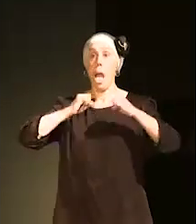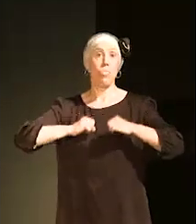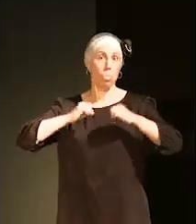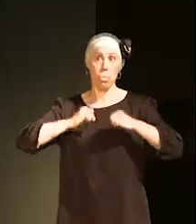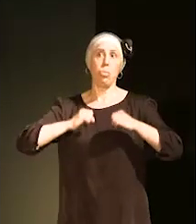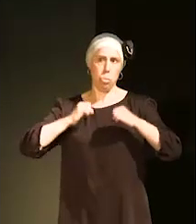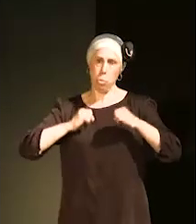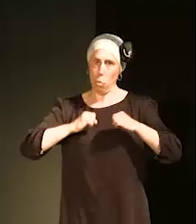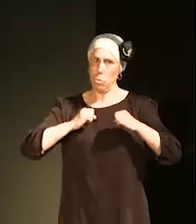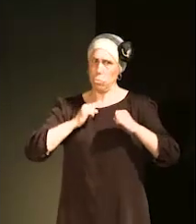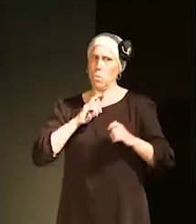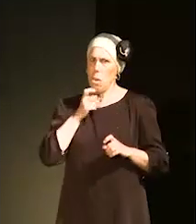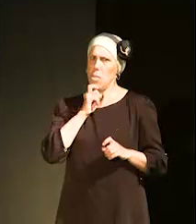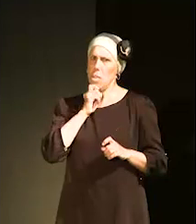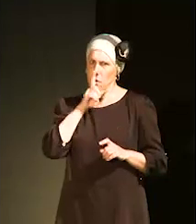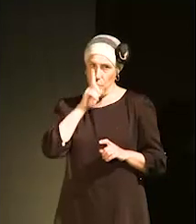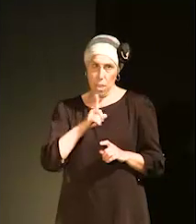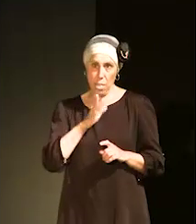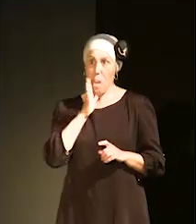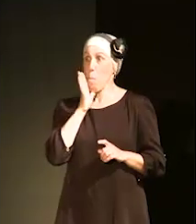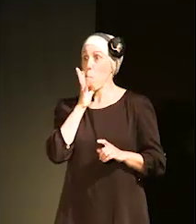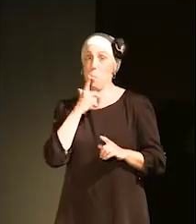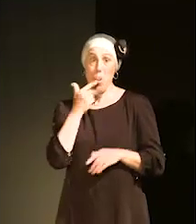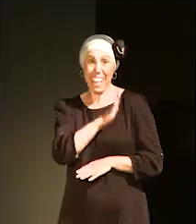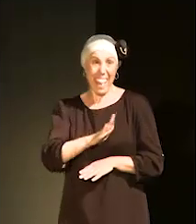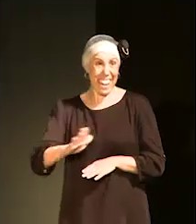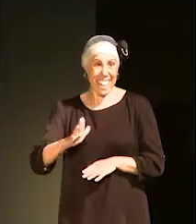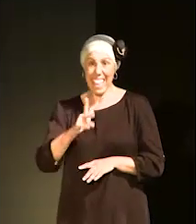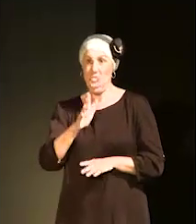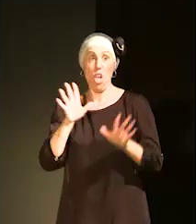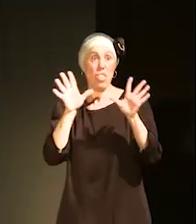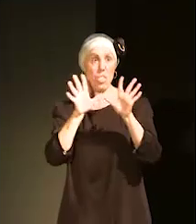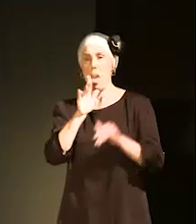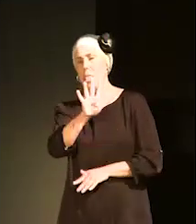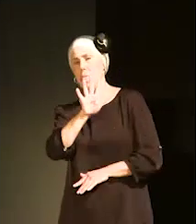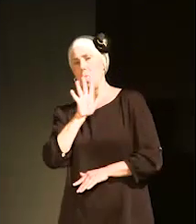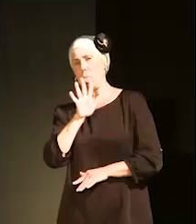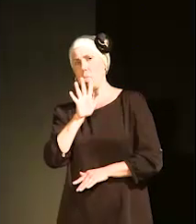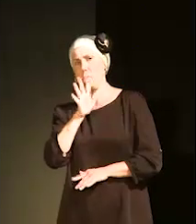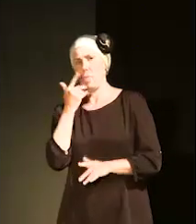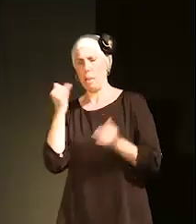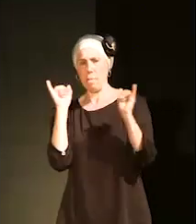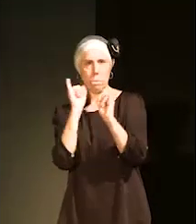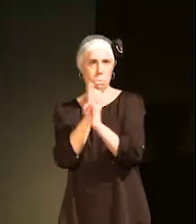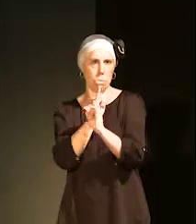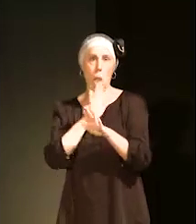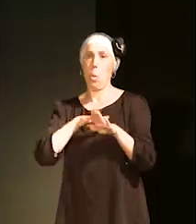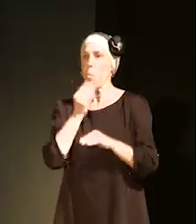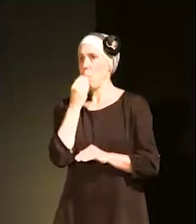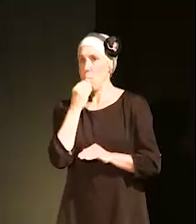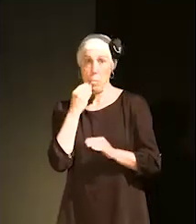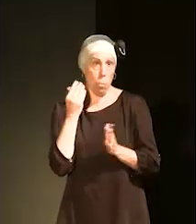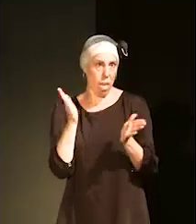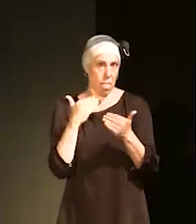entre otros factores porque 5 de cada 10 niños presentan desnutrición crónica esto es